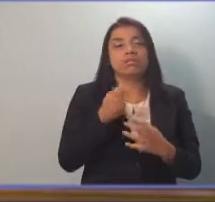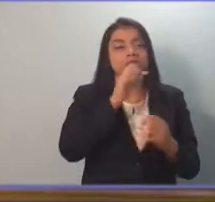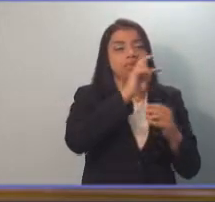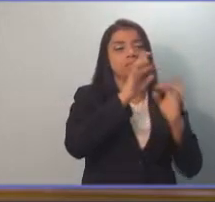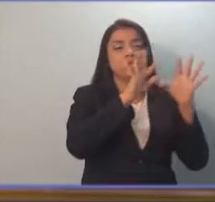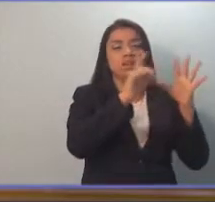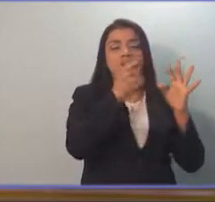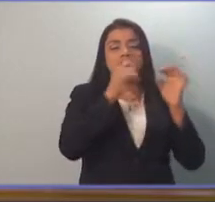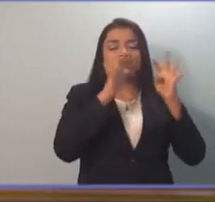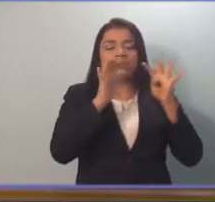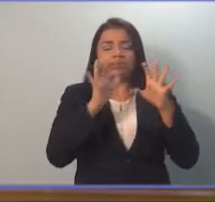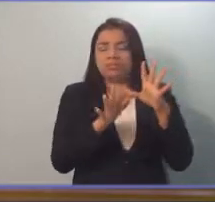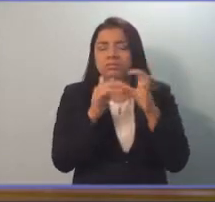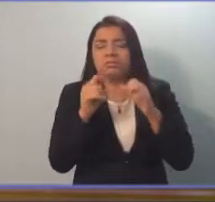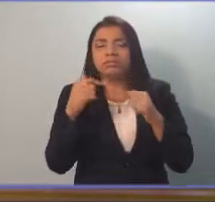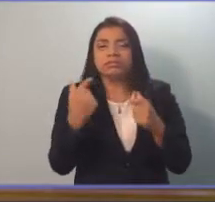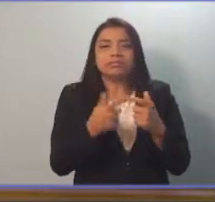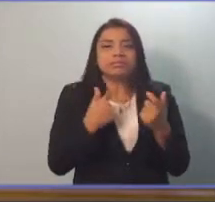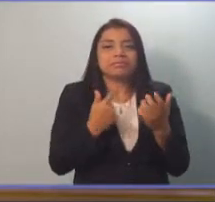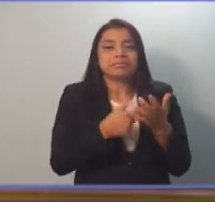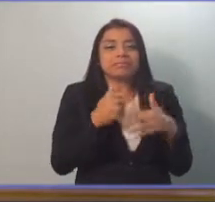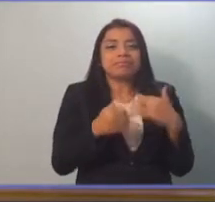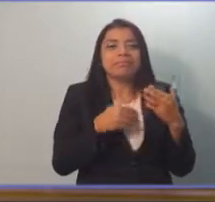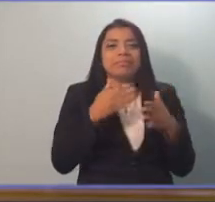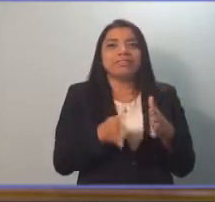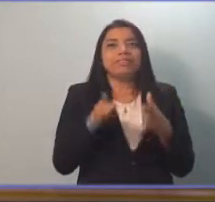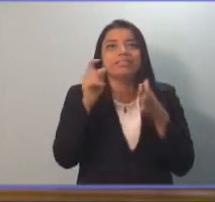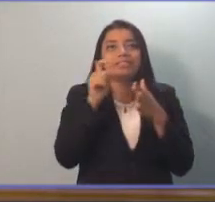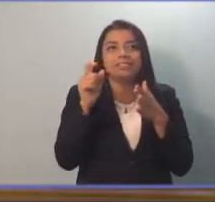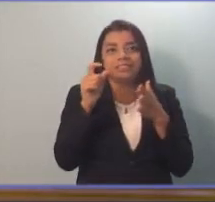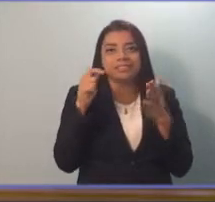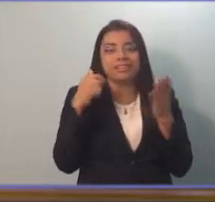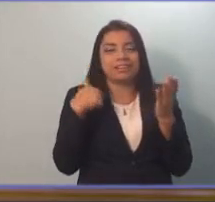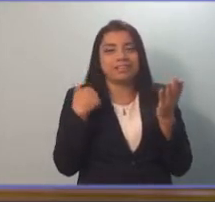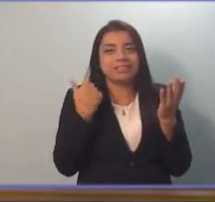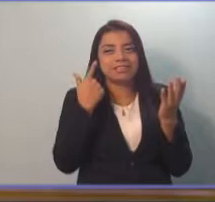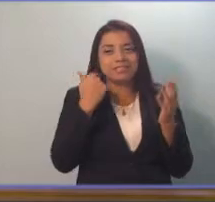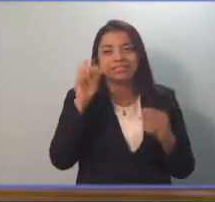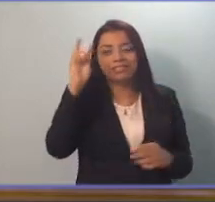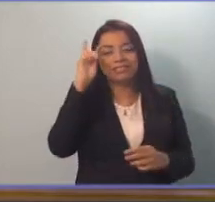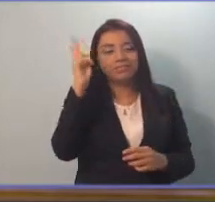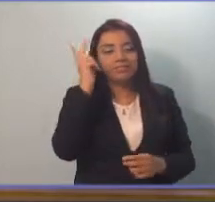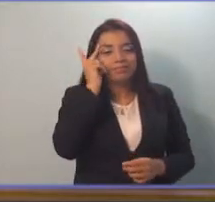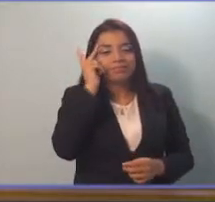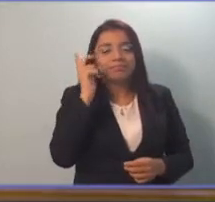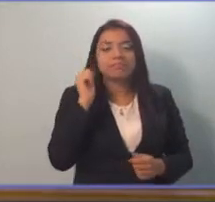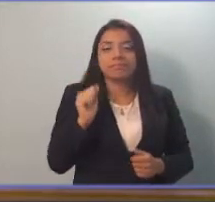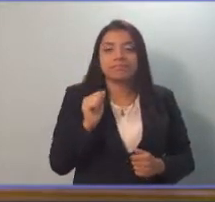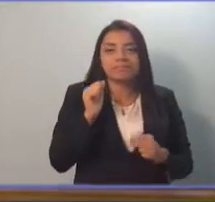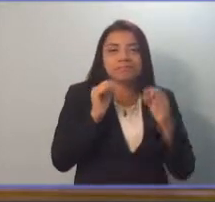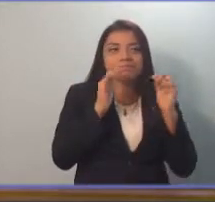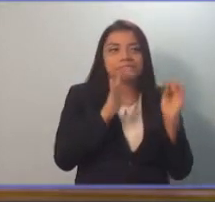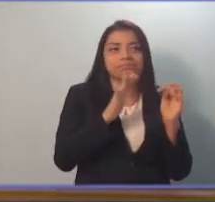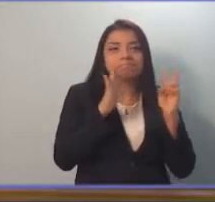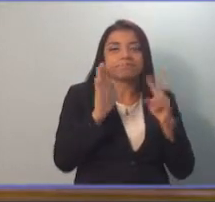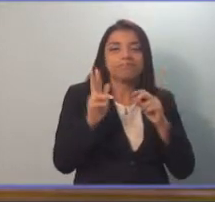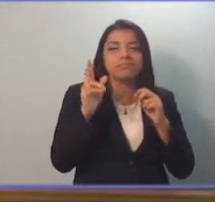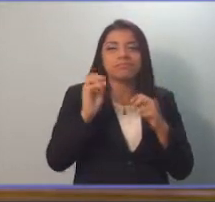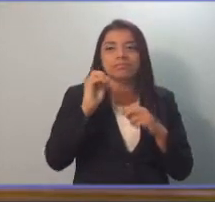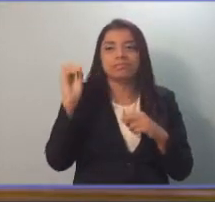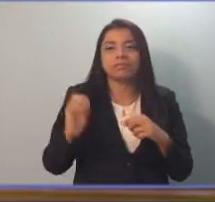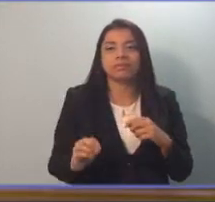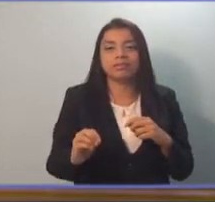10.911 fueron por orden administrativa. Esto significó un incremento del